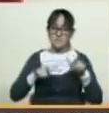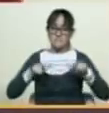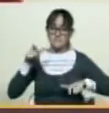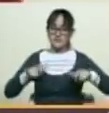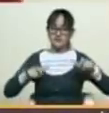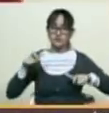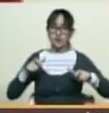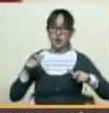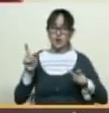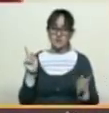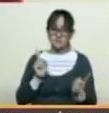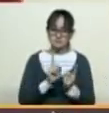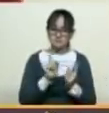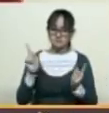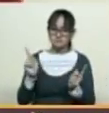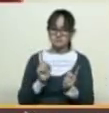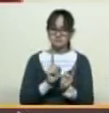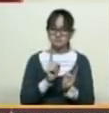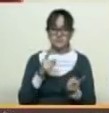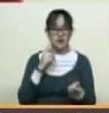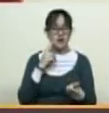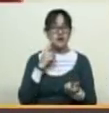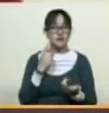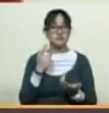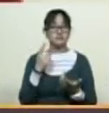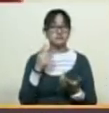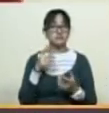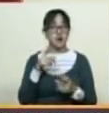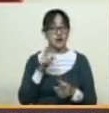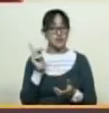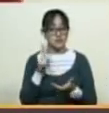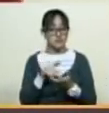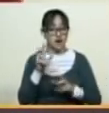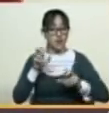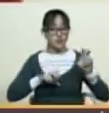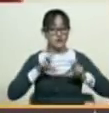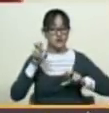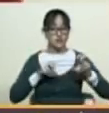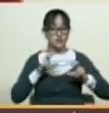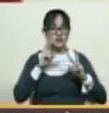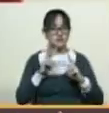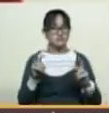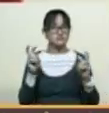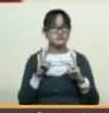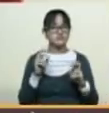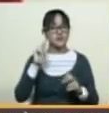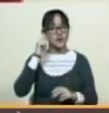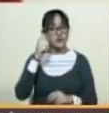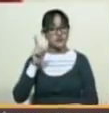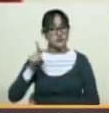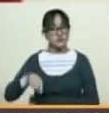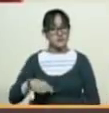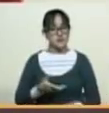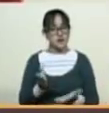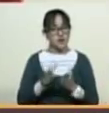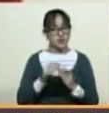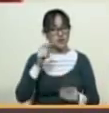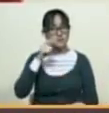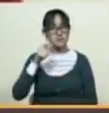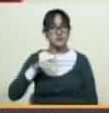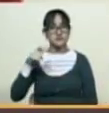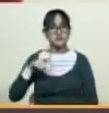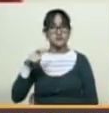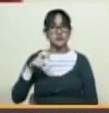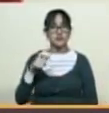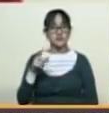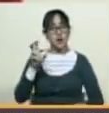que se han ido acercando y que hemos ido programando para que estén en estas auditorías. Les recordamos además a toda la ciudadanía que